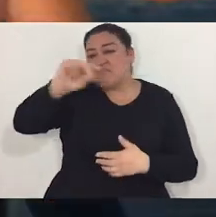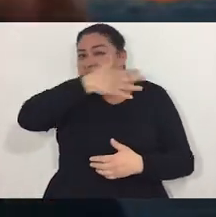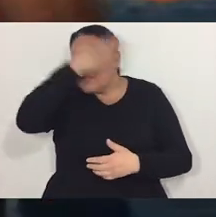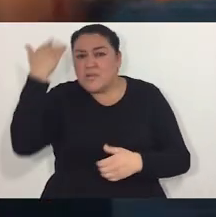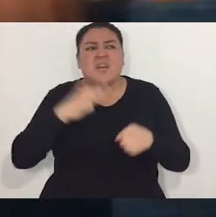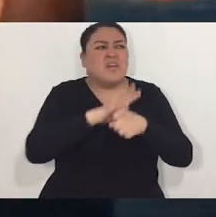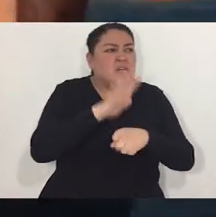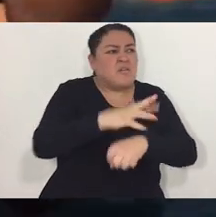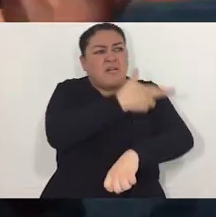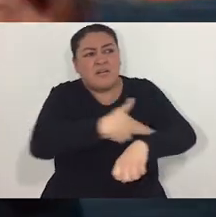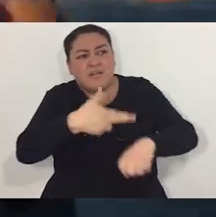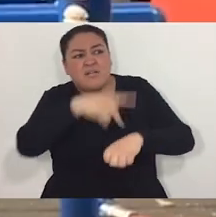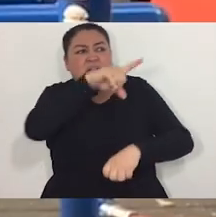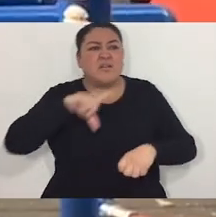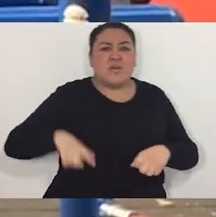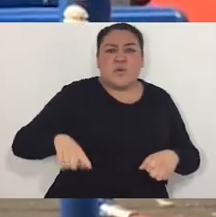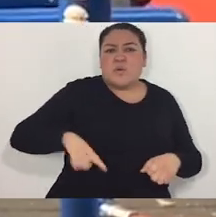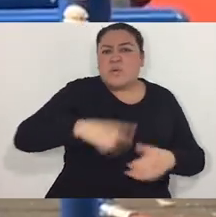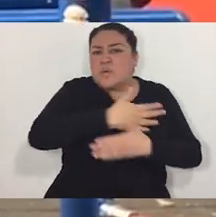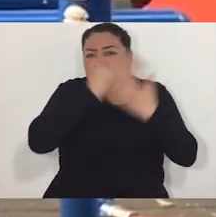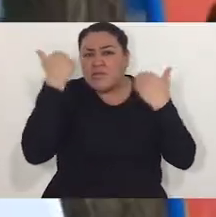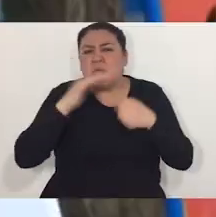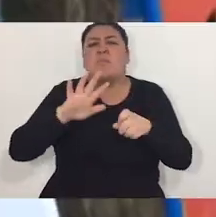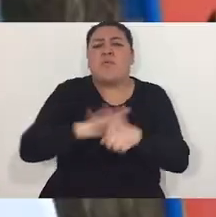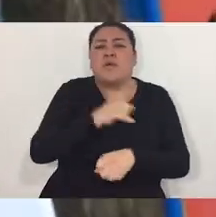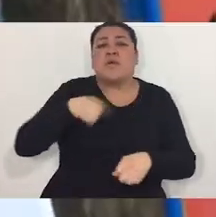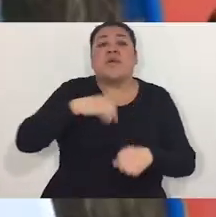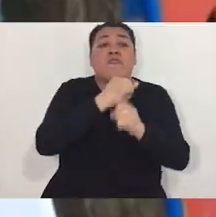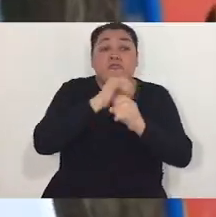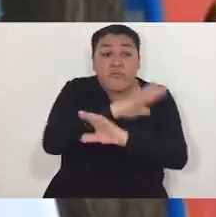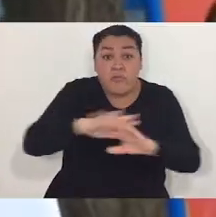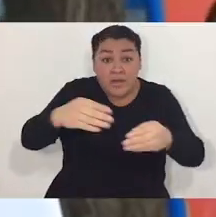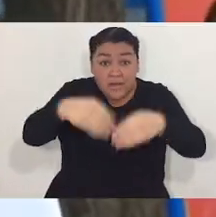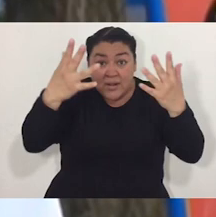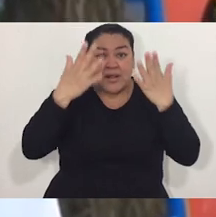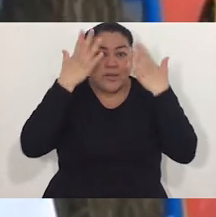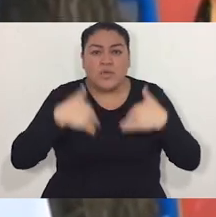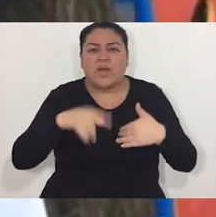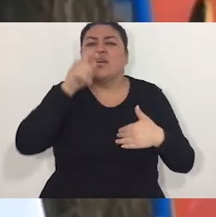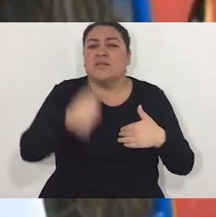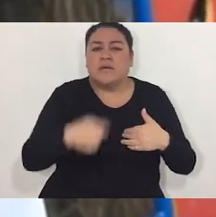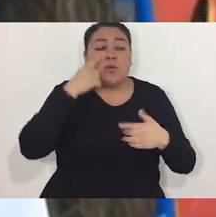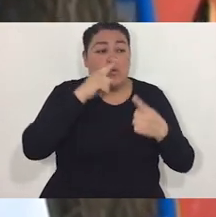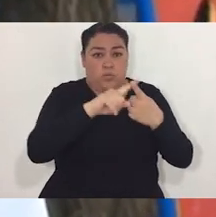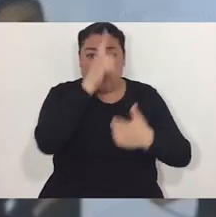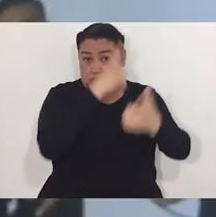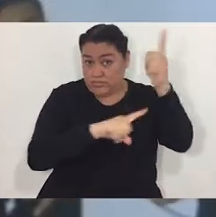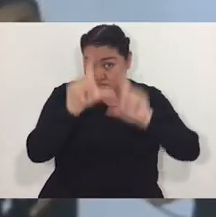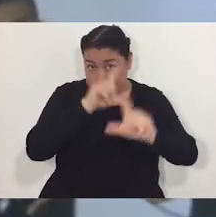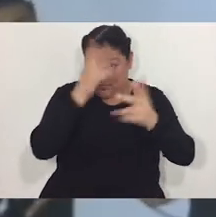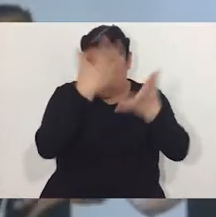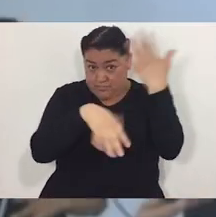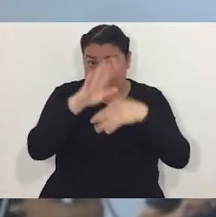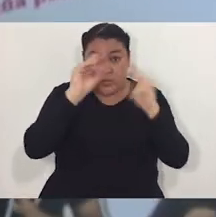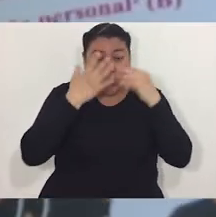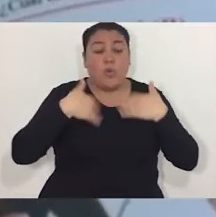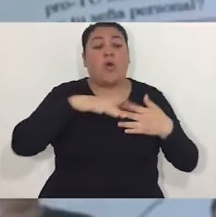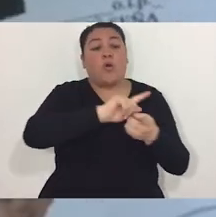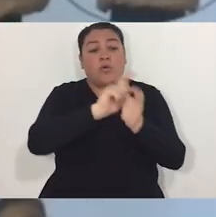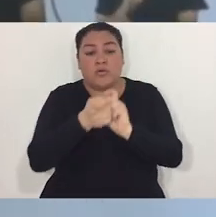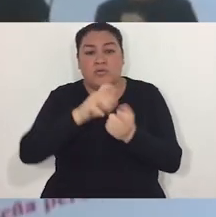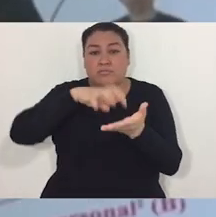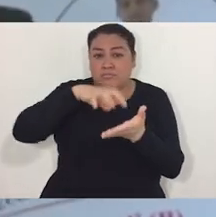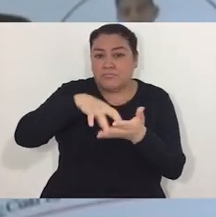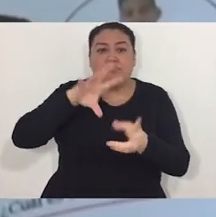trámites y servicios del gobierno porque no está en formatos accesibles, es decir, no se encuentran en lengua de señas mexicana o en braille,